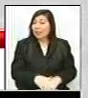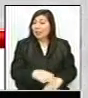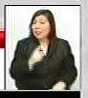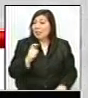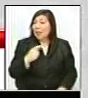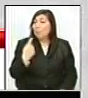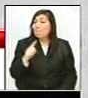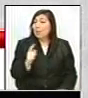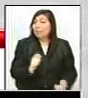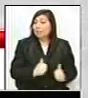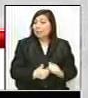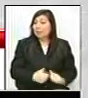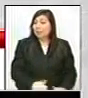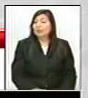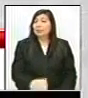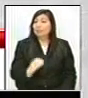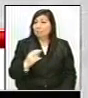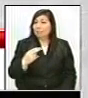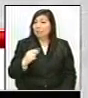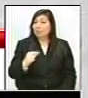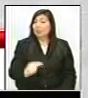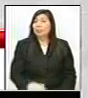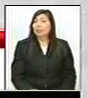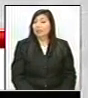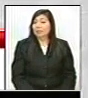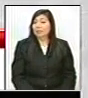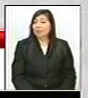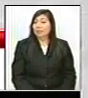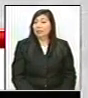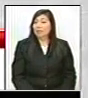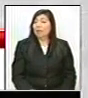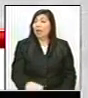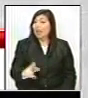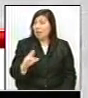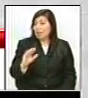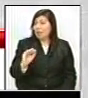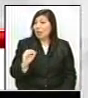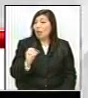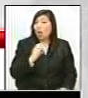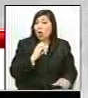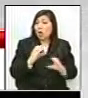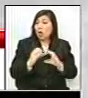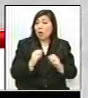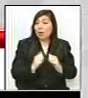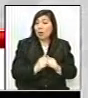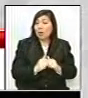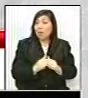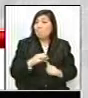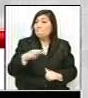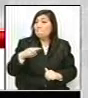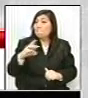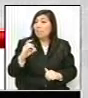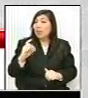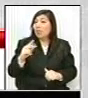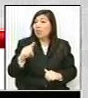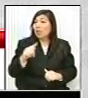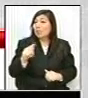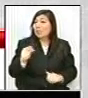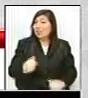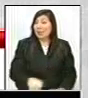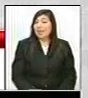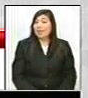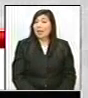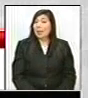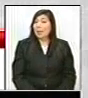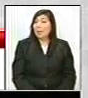necesarias para la ratificación de Chang. Walter Ríos sostuvo una comunicación con Mario Mendoza.